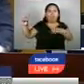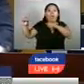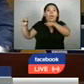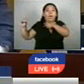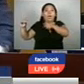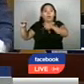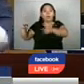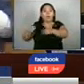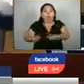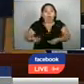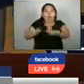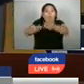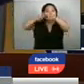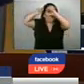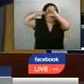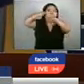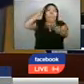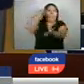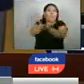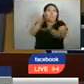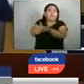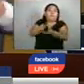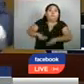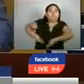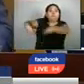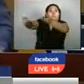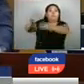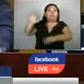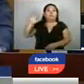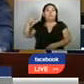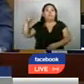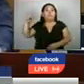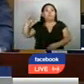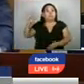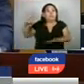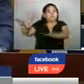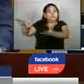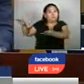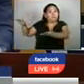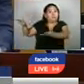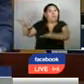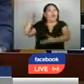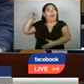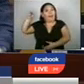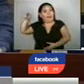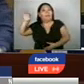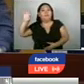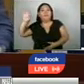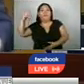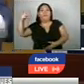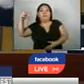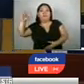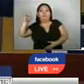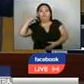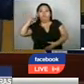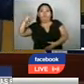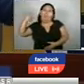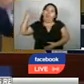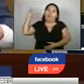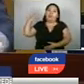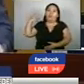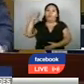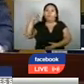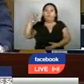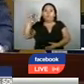ese video que va a dar a la fiscalía. Y es la fiscalía en el 2020